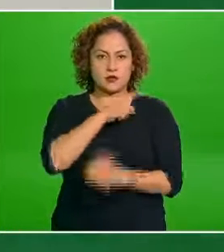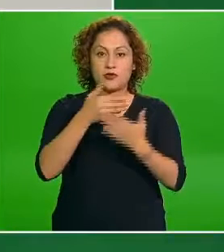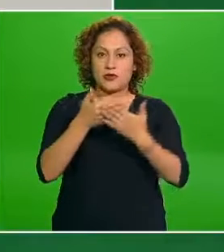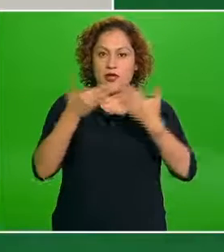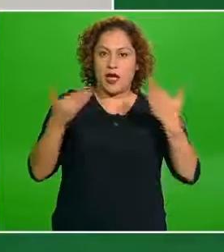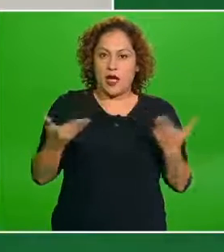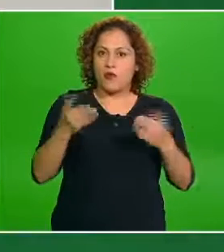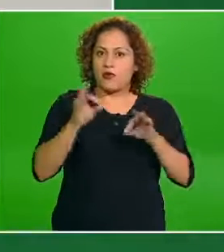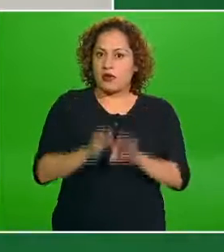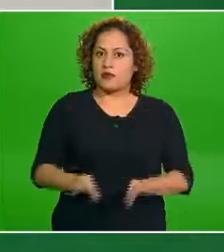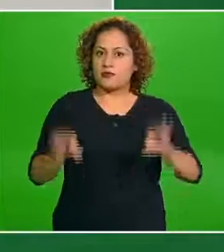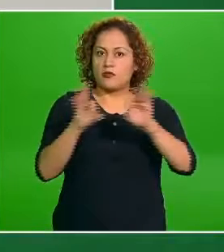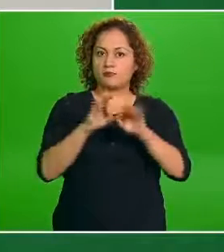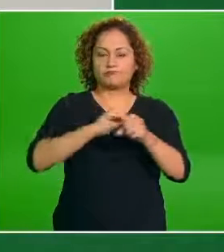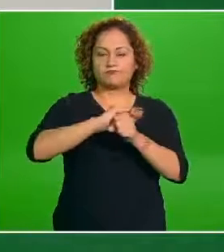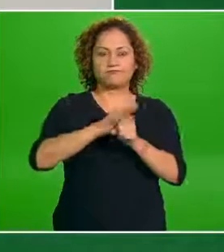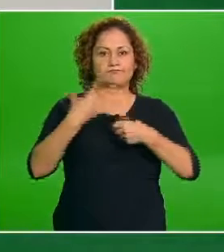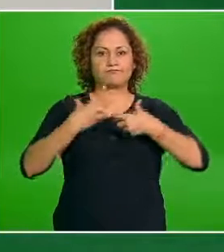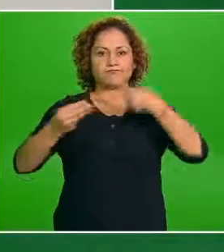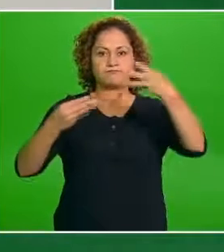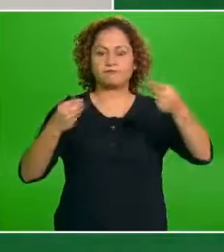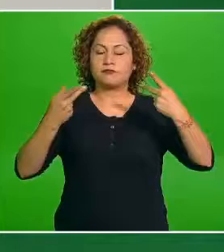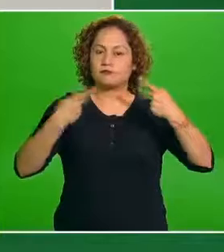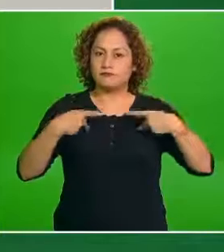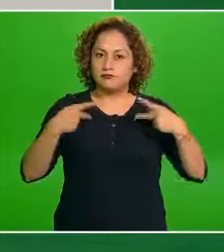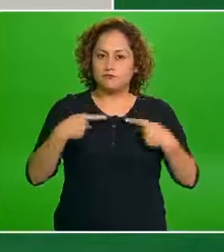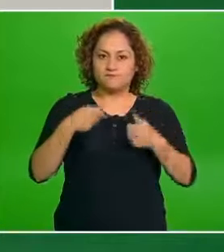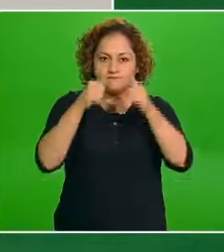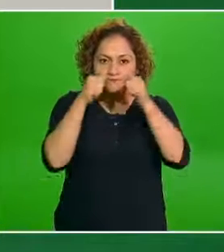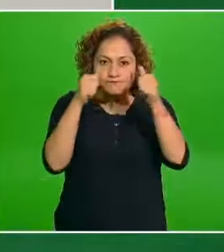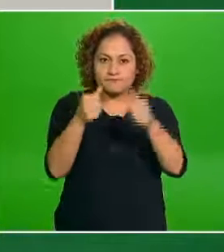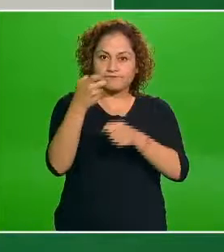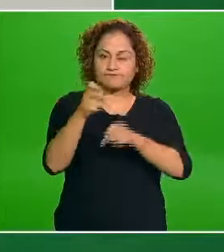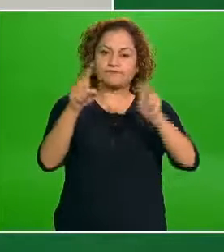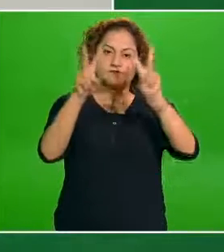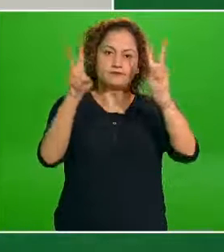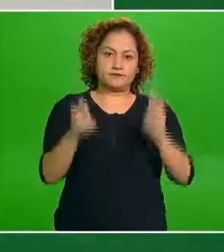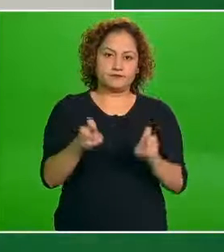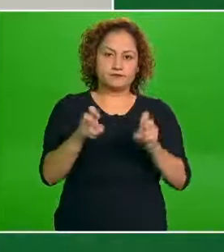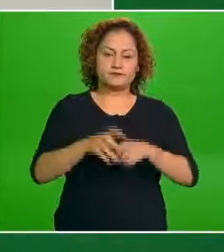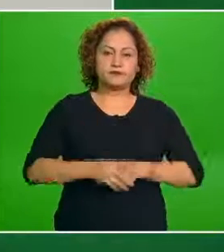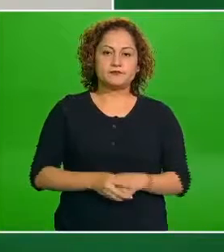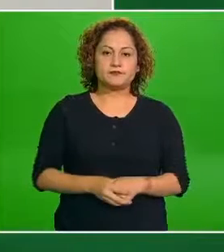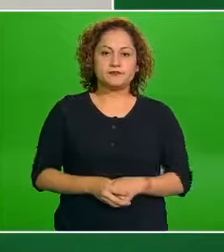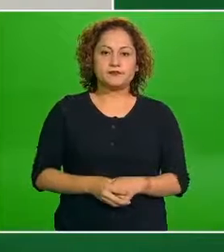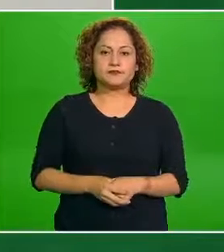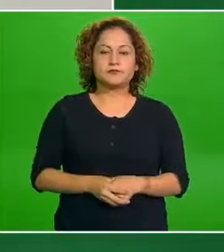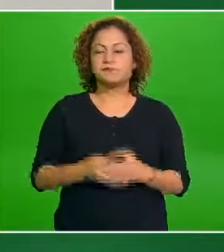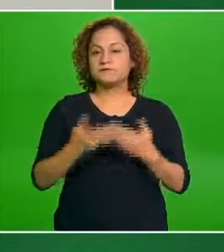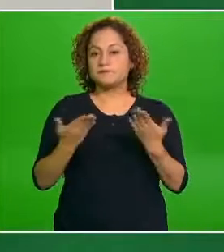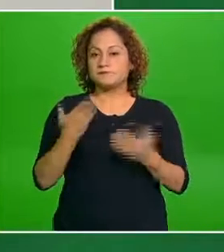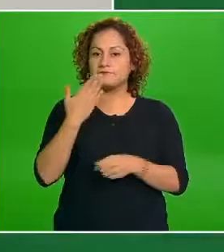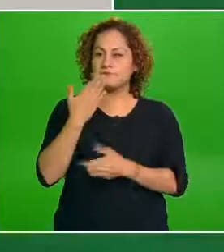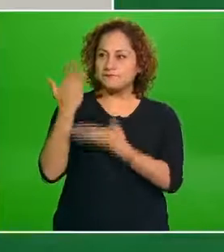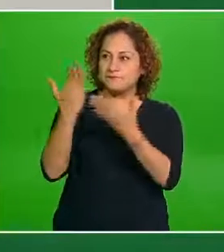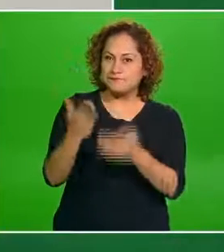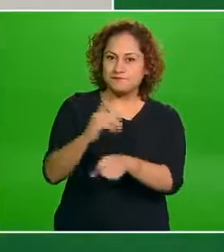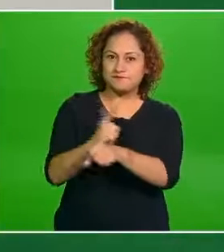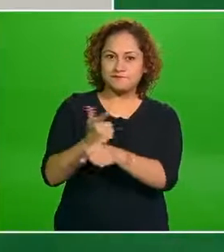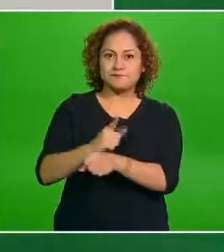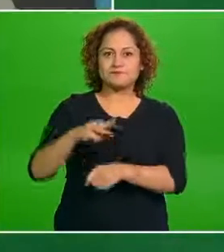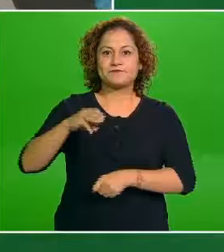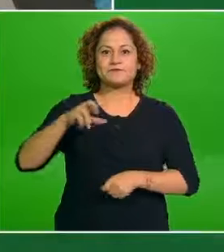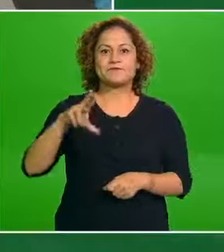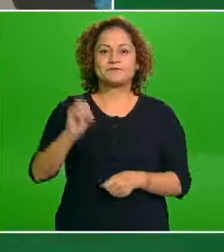de COVID-19. Creemos un tema sumamente relevante para todos ustedes. Muy bienvenido, licenciado Marcos